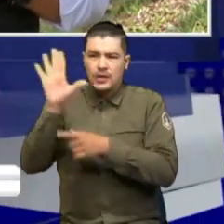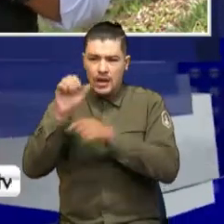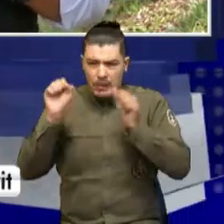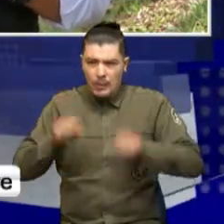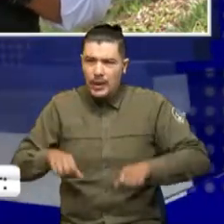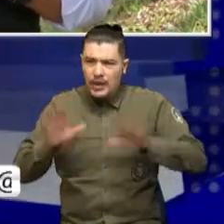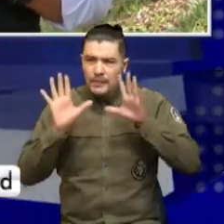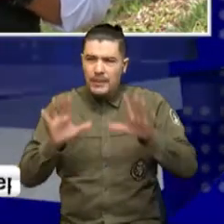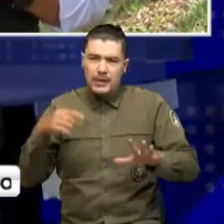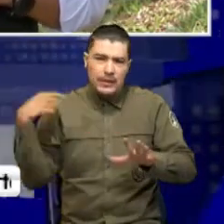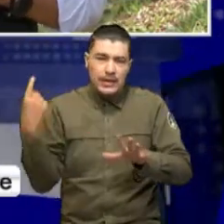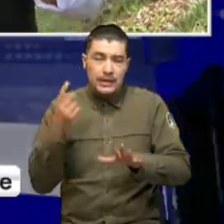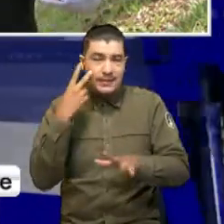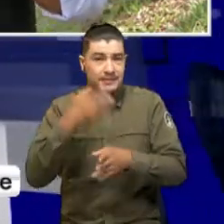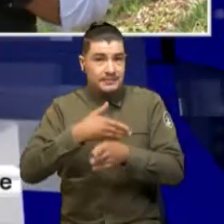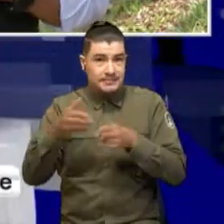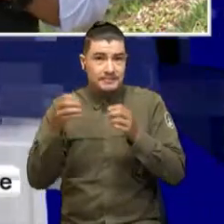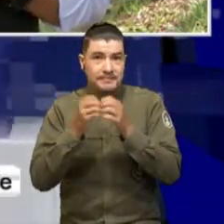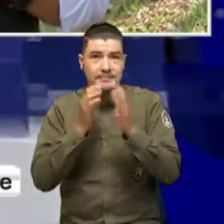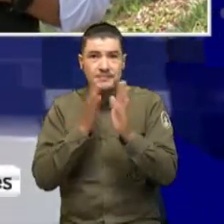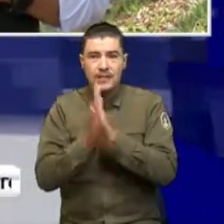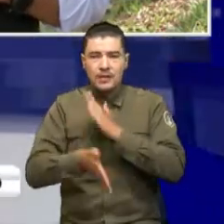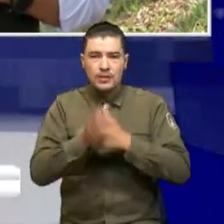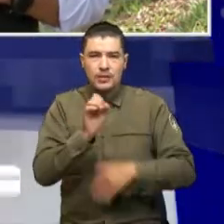de momento es toda la información continúen ustedes en estudio